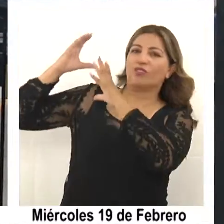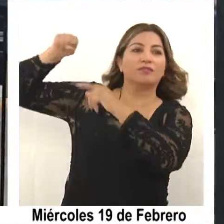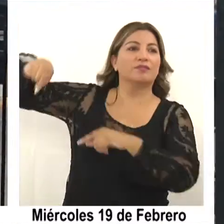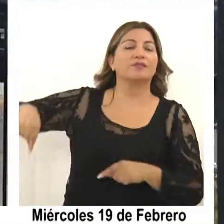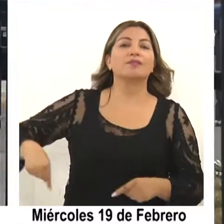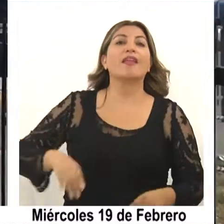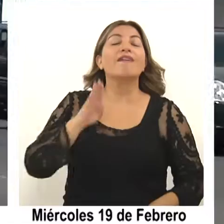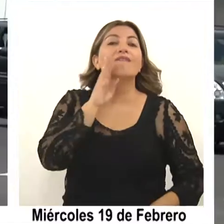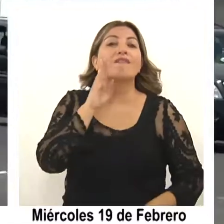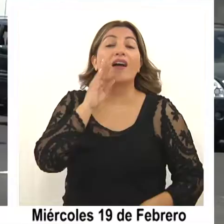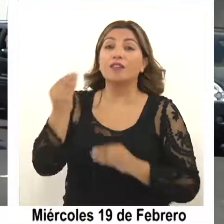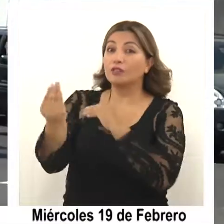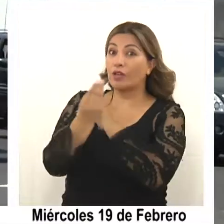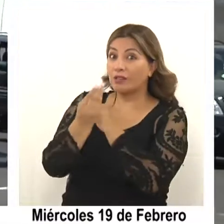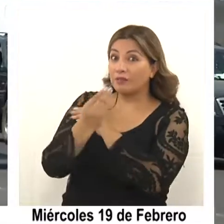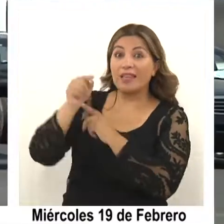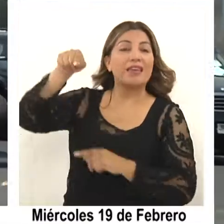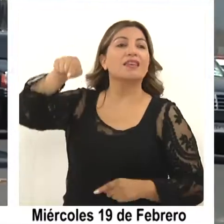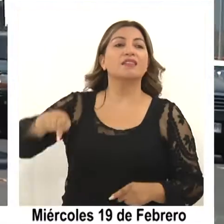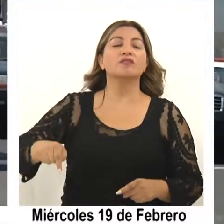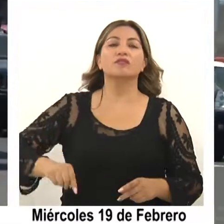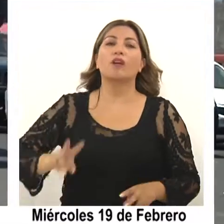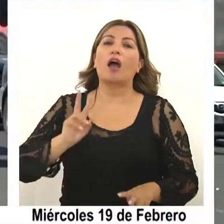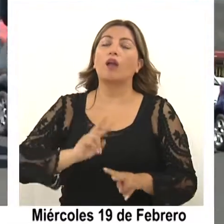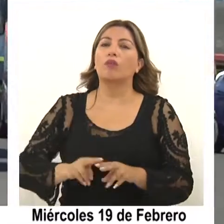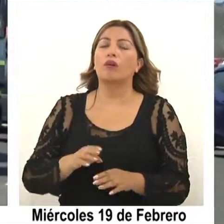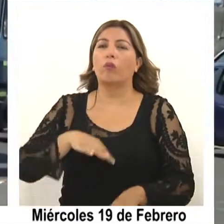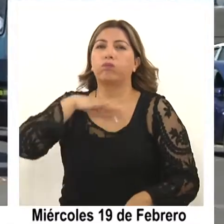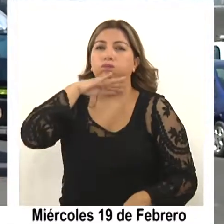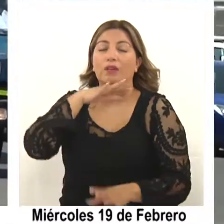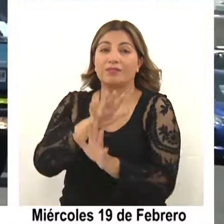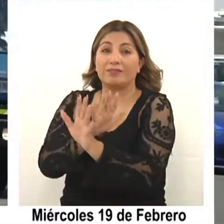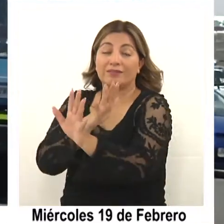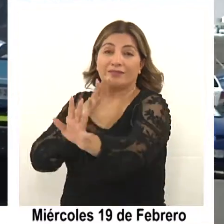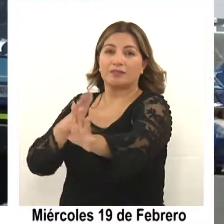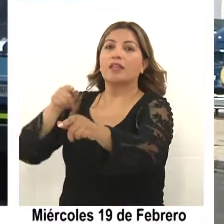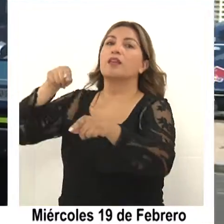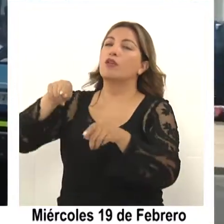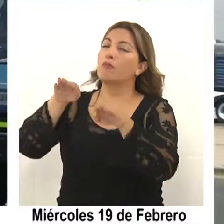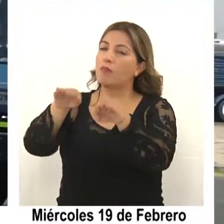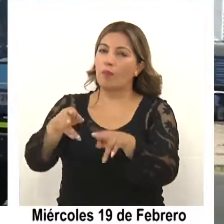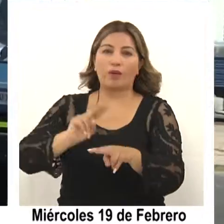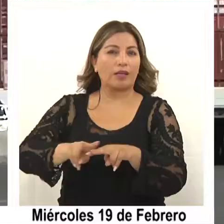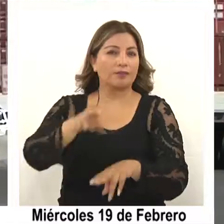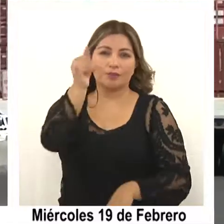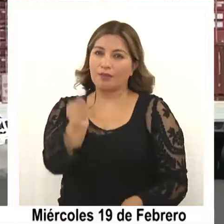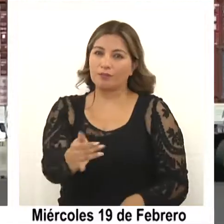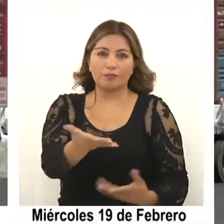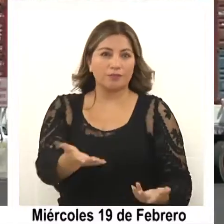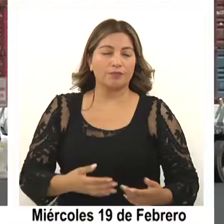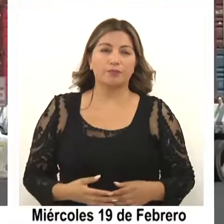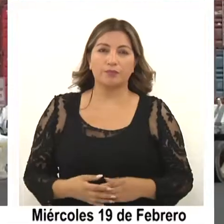y de alimentación lo que evitará que se congestión en la avenida como ocurre habitualmente